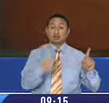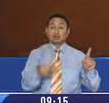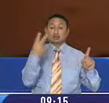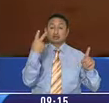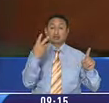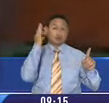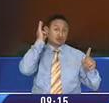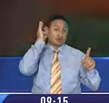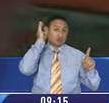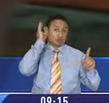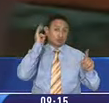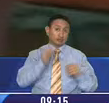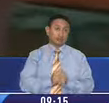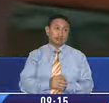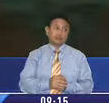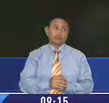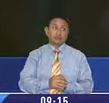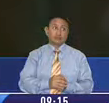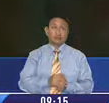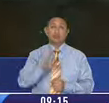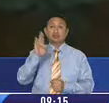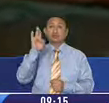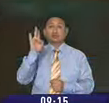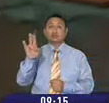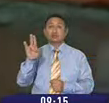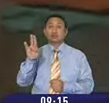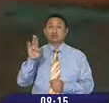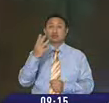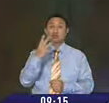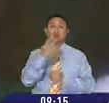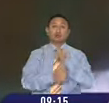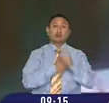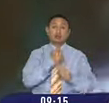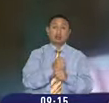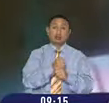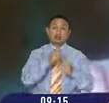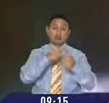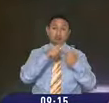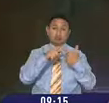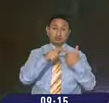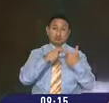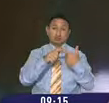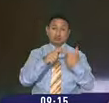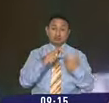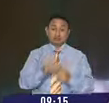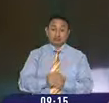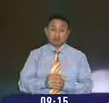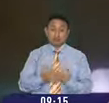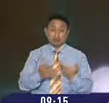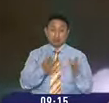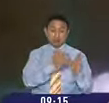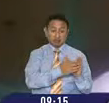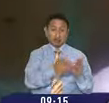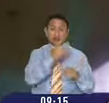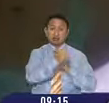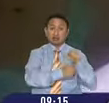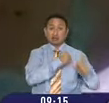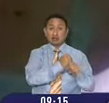niñas de 7 y de 4 años. Ya han pasado